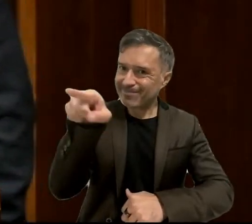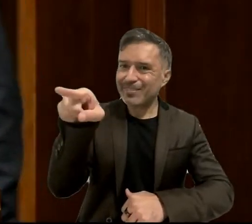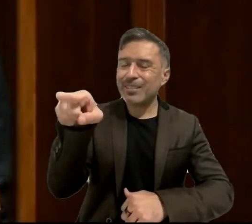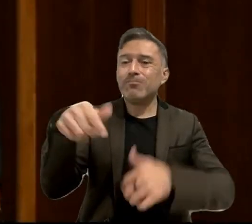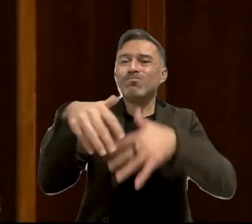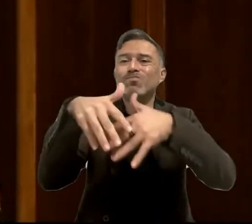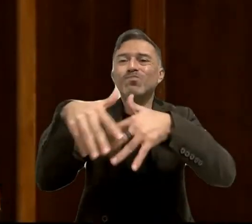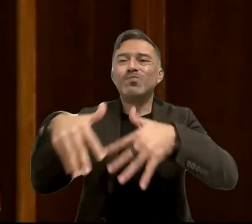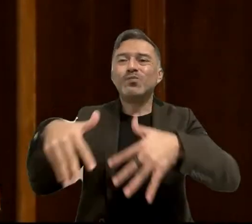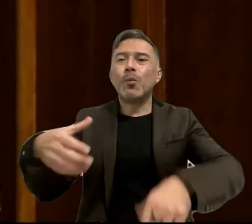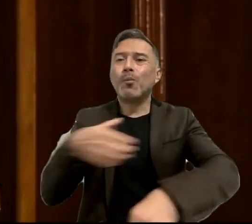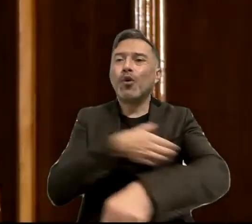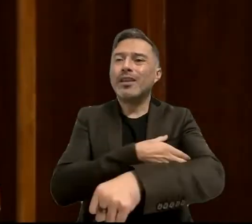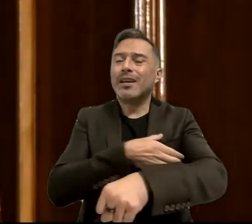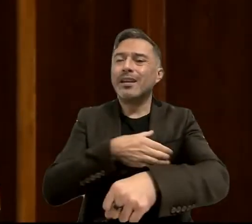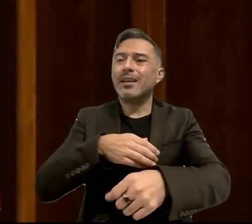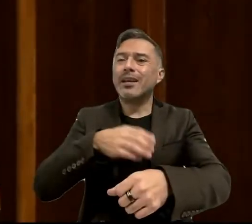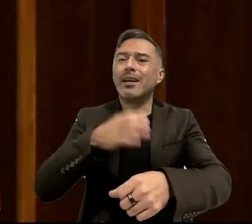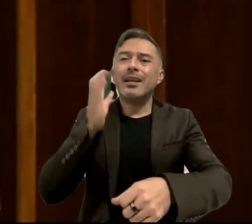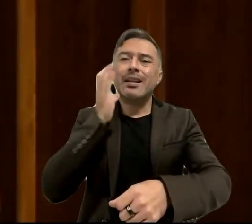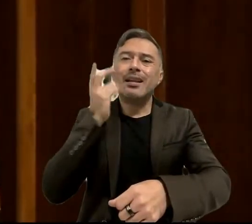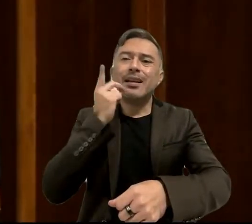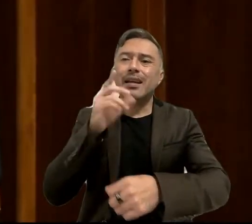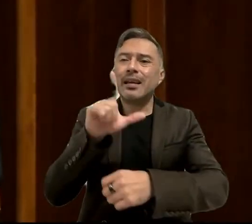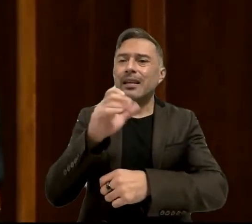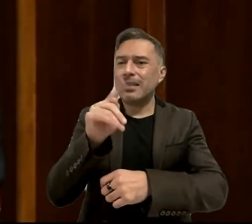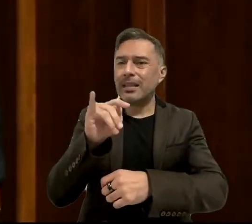Legislativo. O sea, la idea no es crear un cuarto poder,